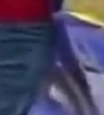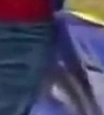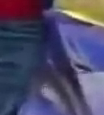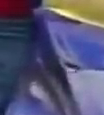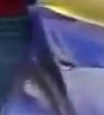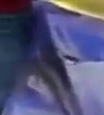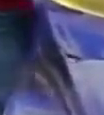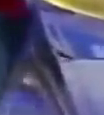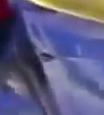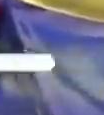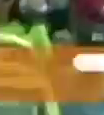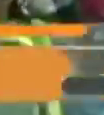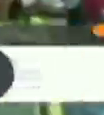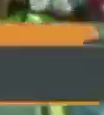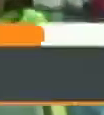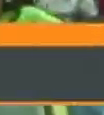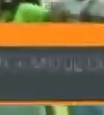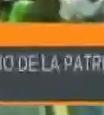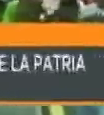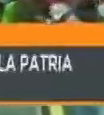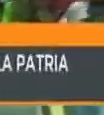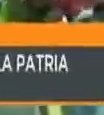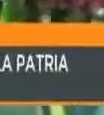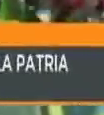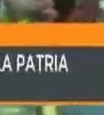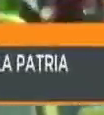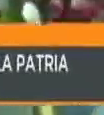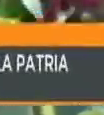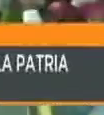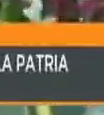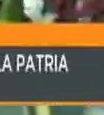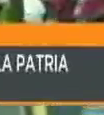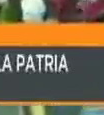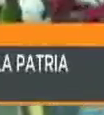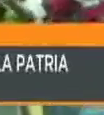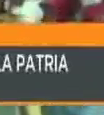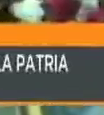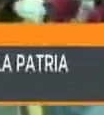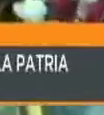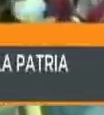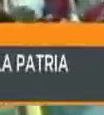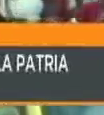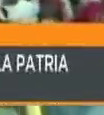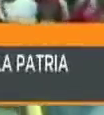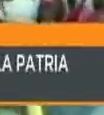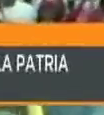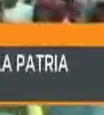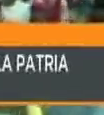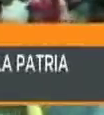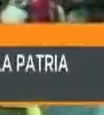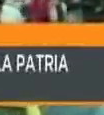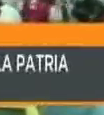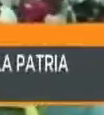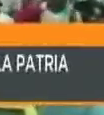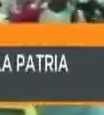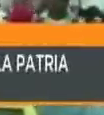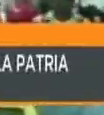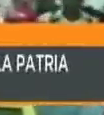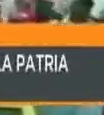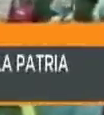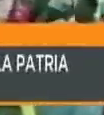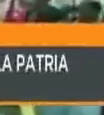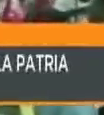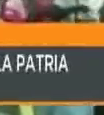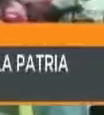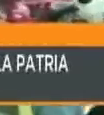Maduro Moro, y hoy estamos de nuevamente demostrando una vez más por qué Caracas es ejemplo para el país. La juventud venezolana tiene dos